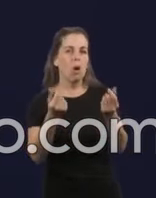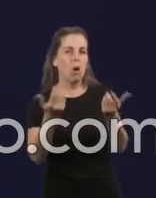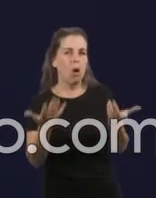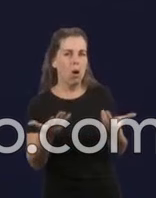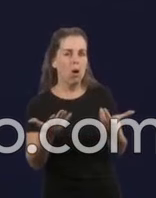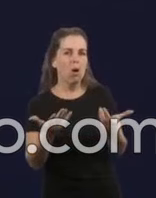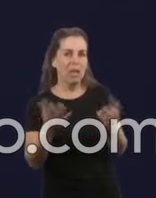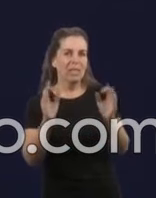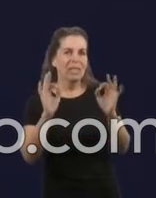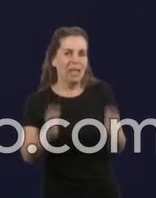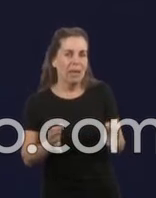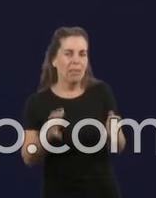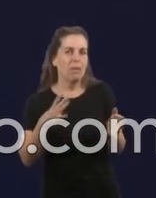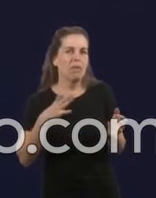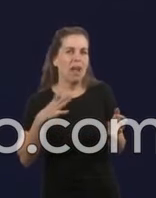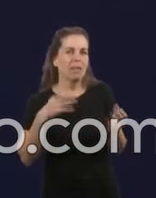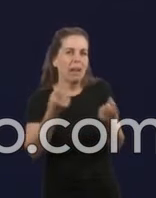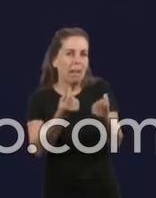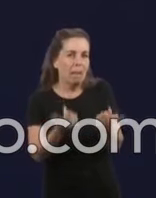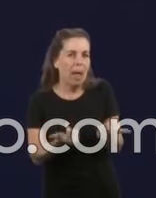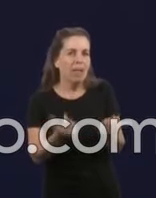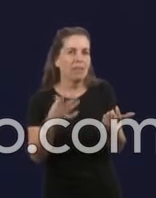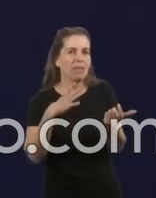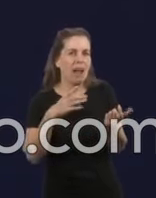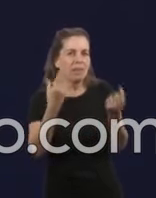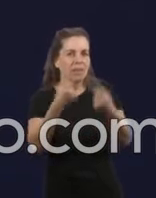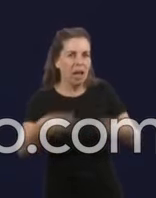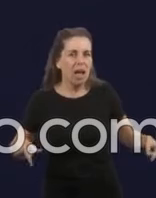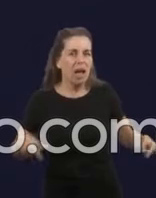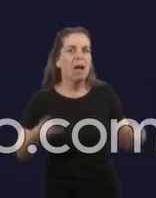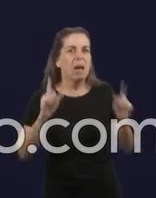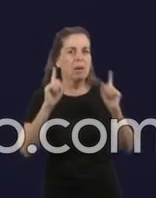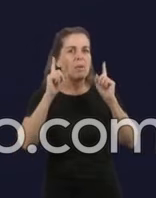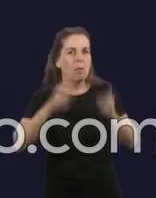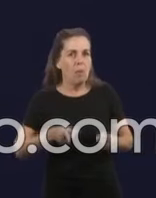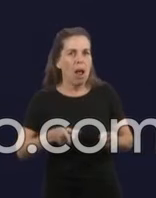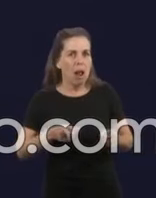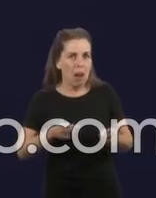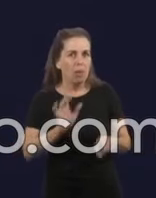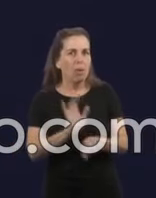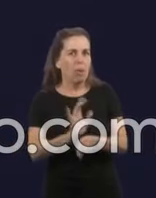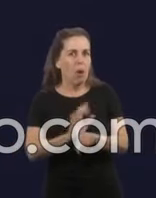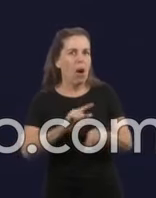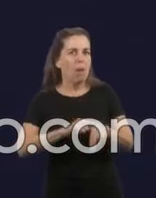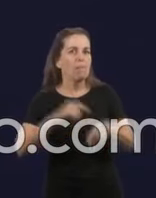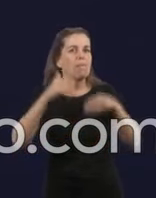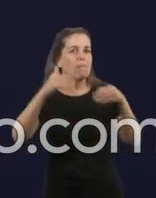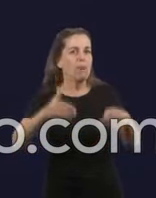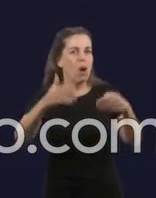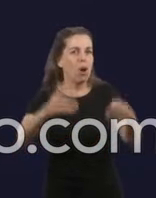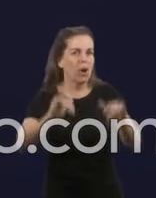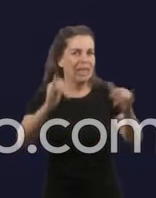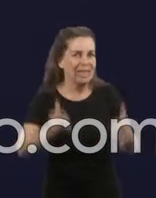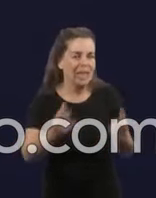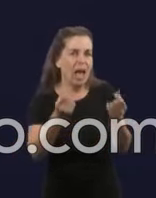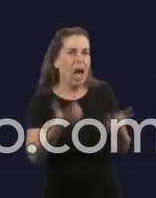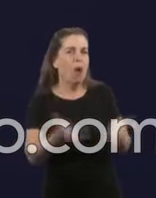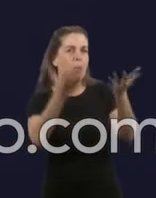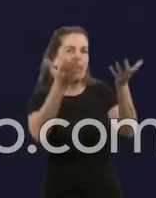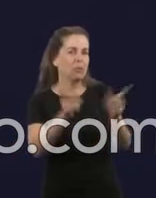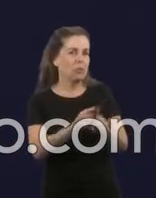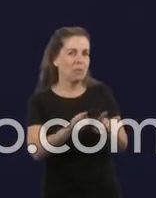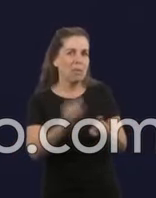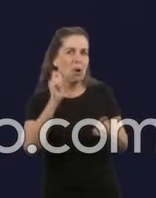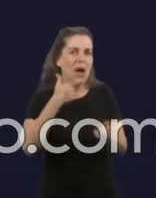falta de de recursos se pudo se pudo retrasar algún aumento ha pasado con las tarifas